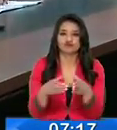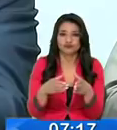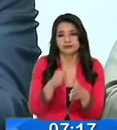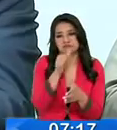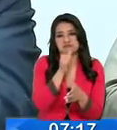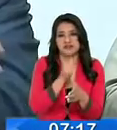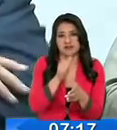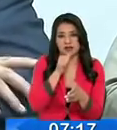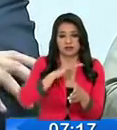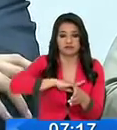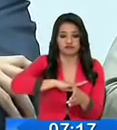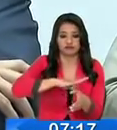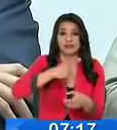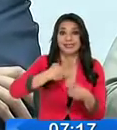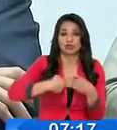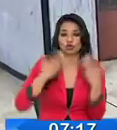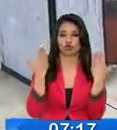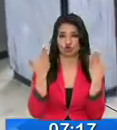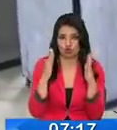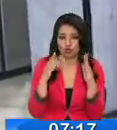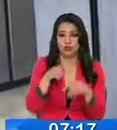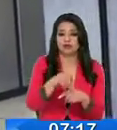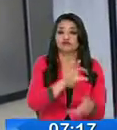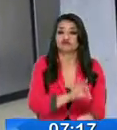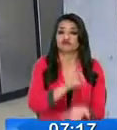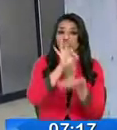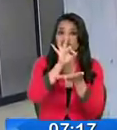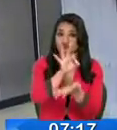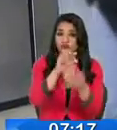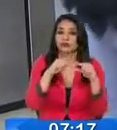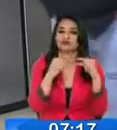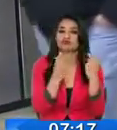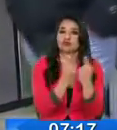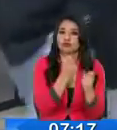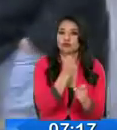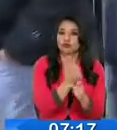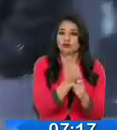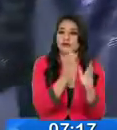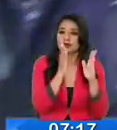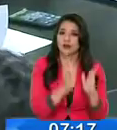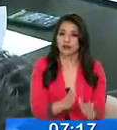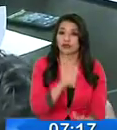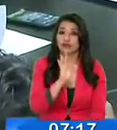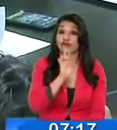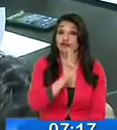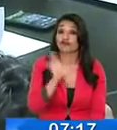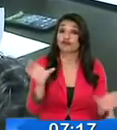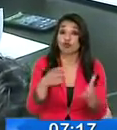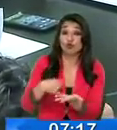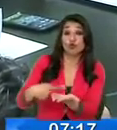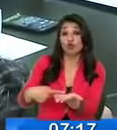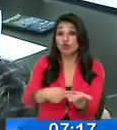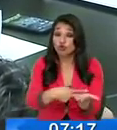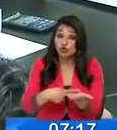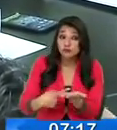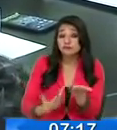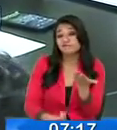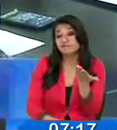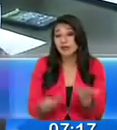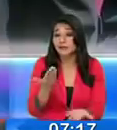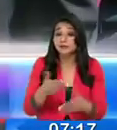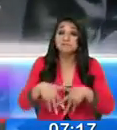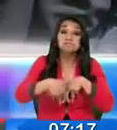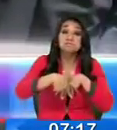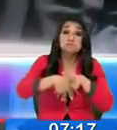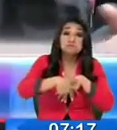entre el alcalde de Quito, Jorge Yunda, y representantes del Frente Unitario de Trabajadores, ellos analizarían suspender la marcha